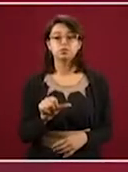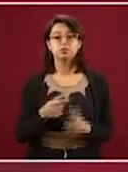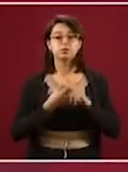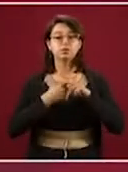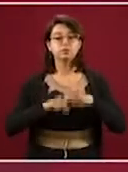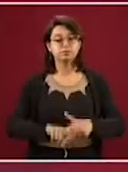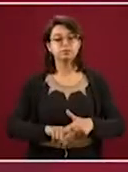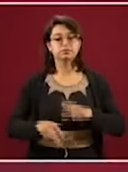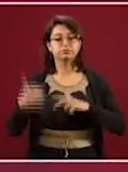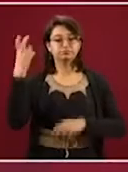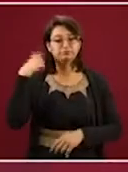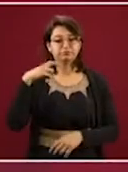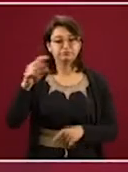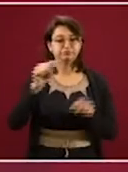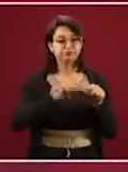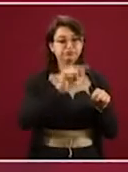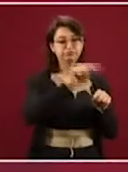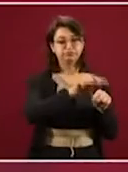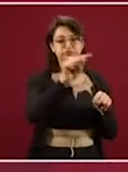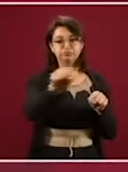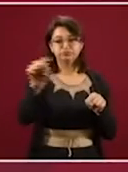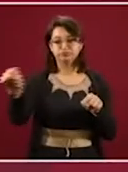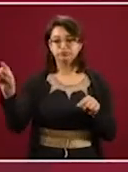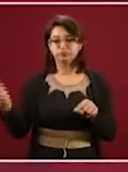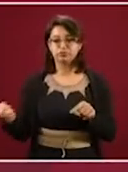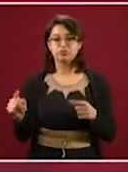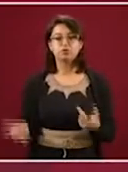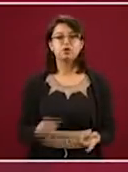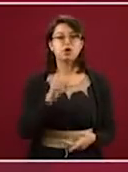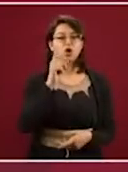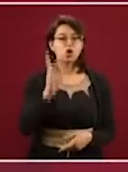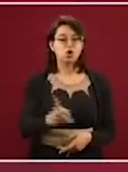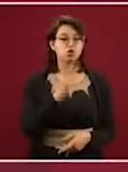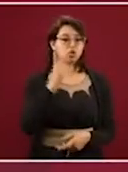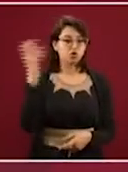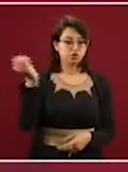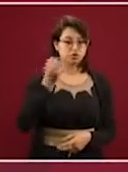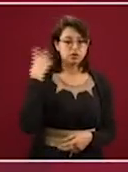iniciamos una gira, vamos a estar en 2 actos en Ciudad Juárez,